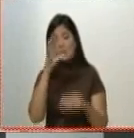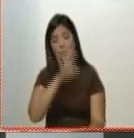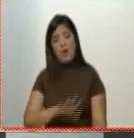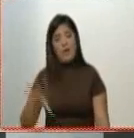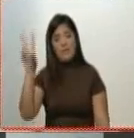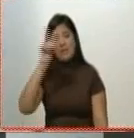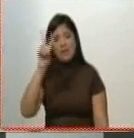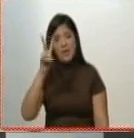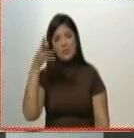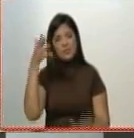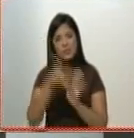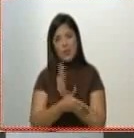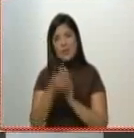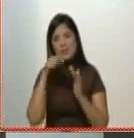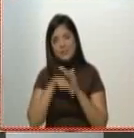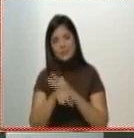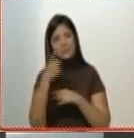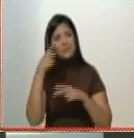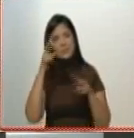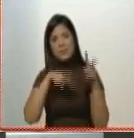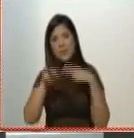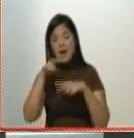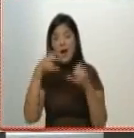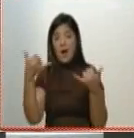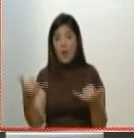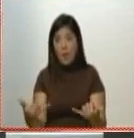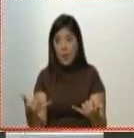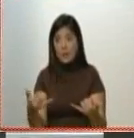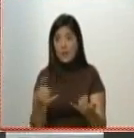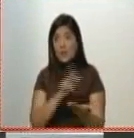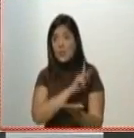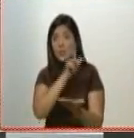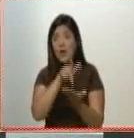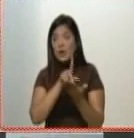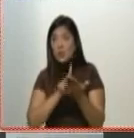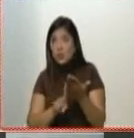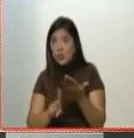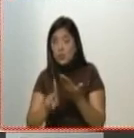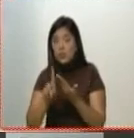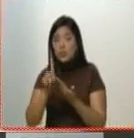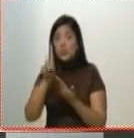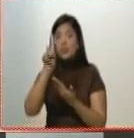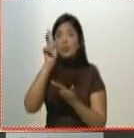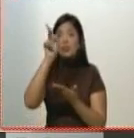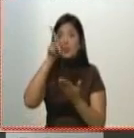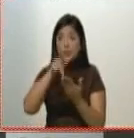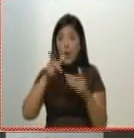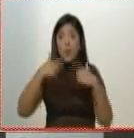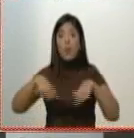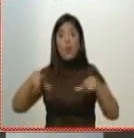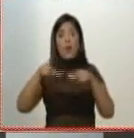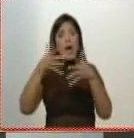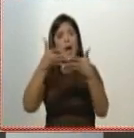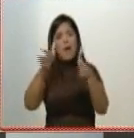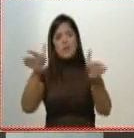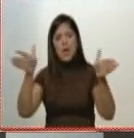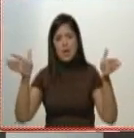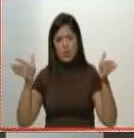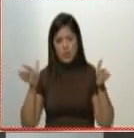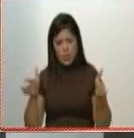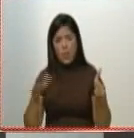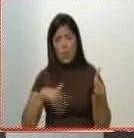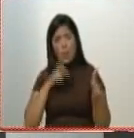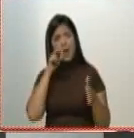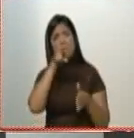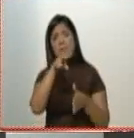Es parte del recorrido cuando en estos momentos llegamos al primer piso, es especie de una terraza donde se puede observar el